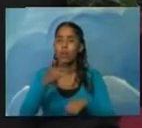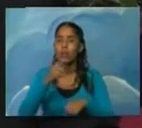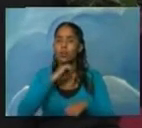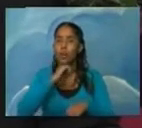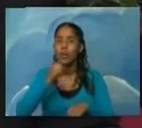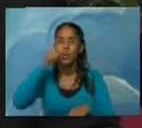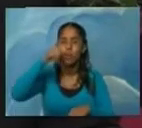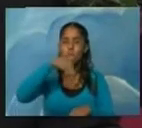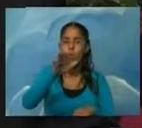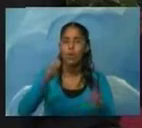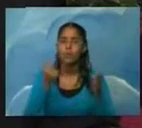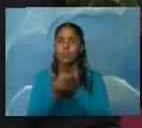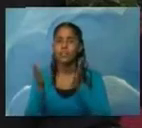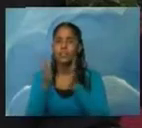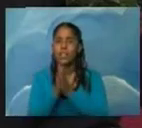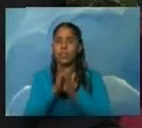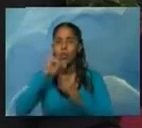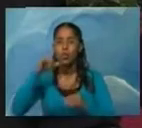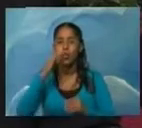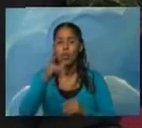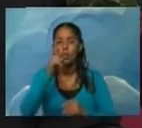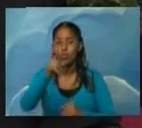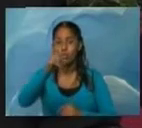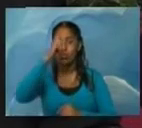santo, Jehová tu Dios.